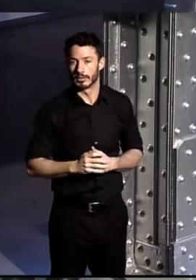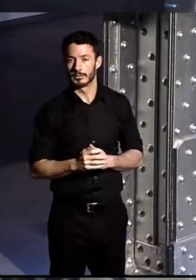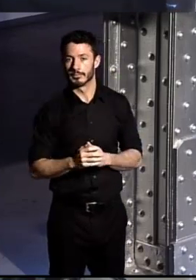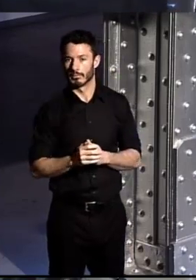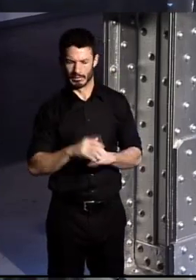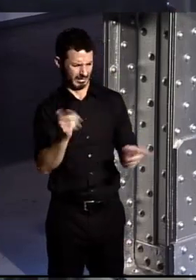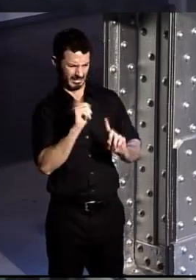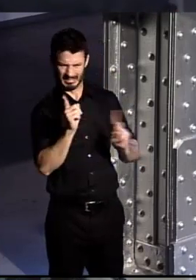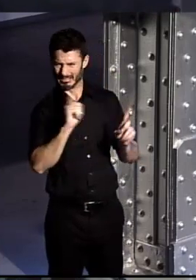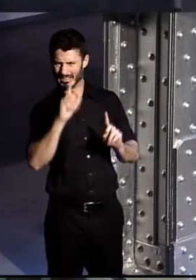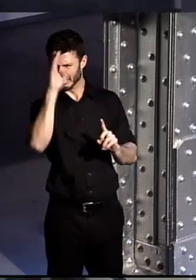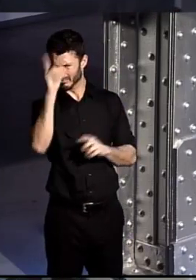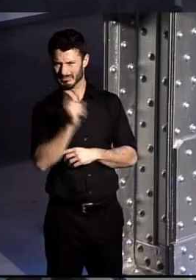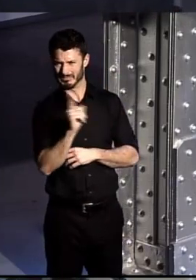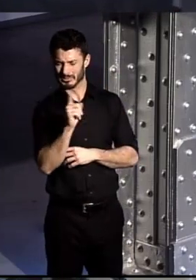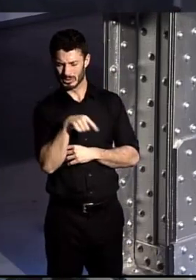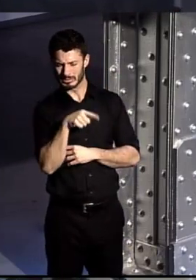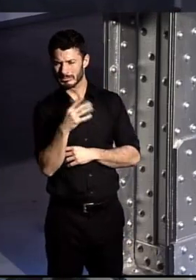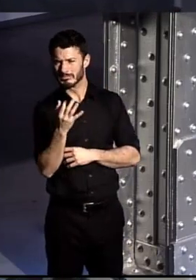decían, no, esto va a ser.